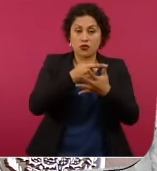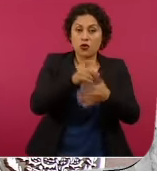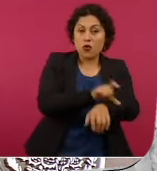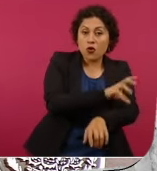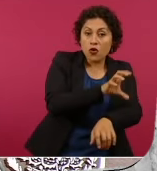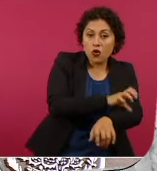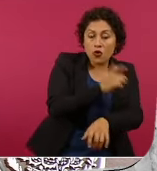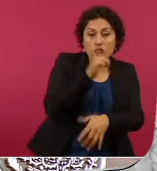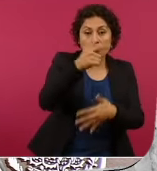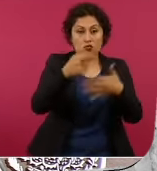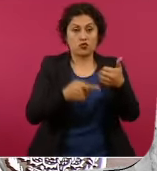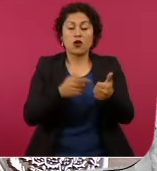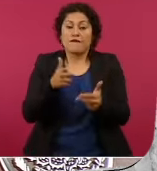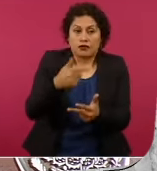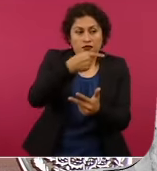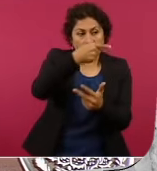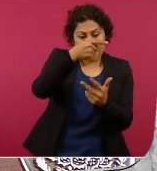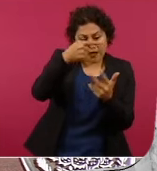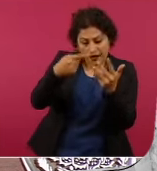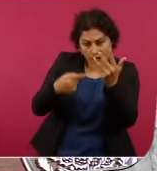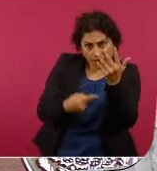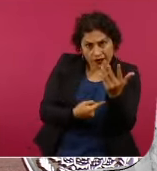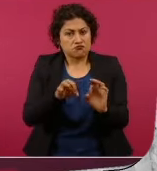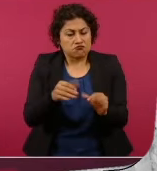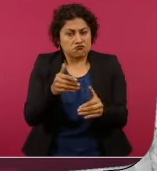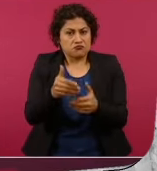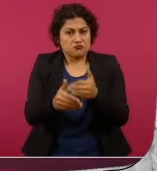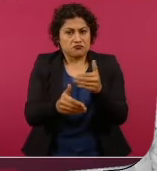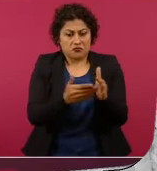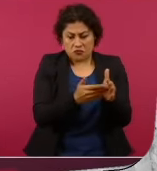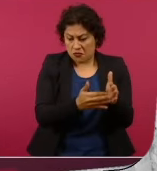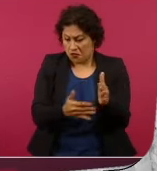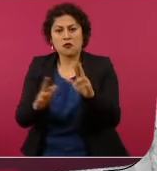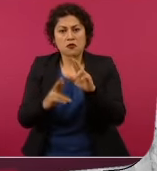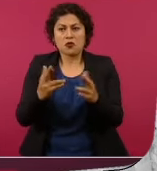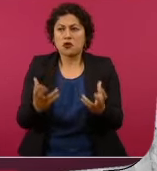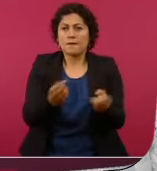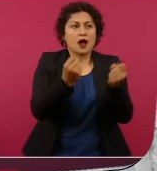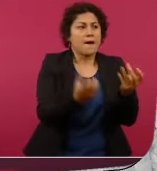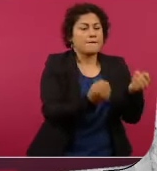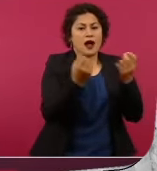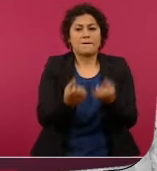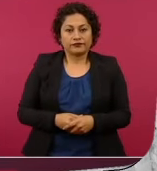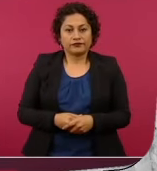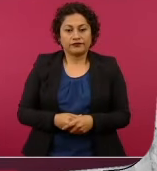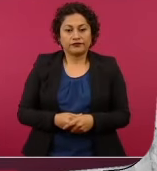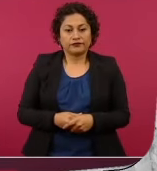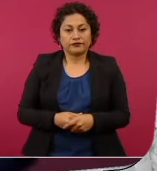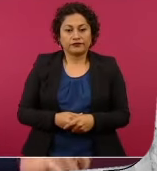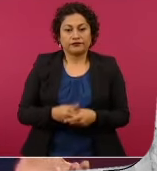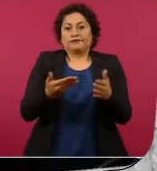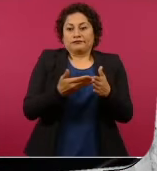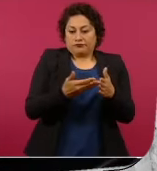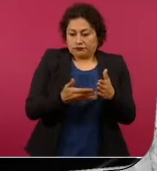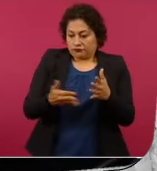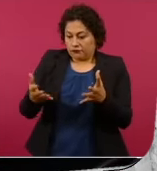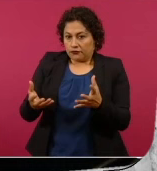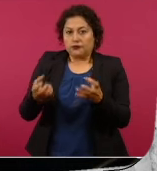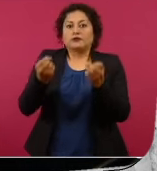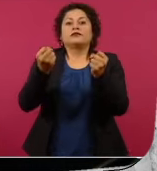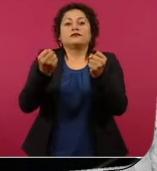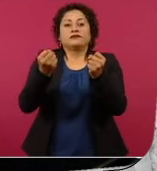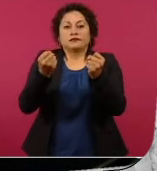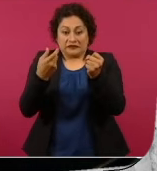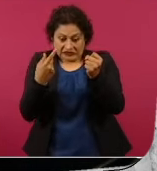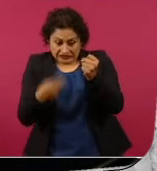eléctrica, los ferrocarriles, empresas, muchísimo. Bueno, los bancos. Y todo eso que era de